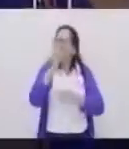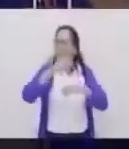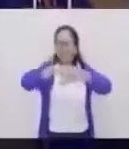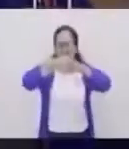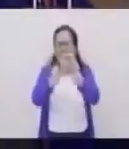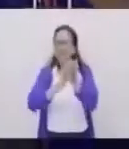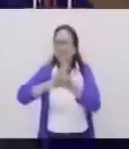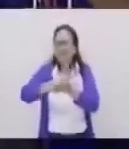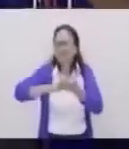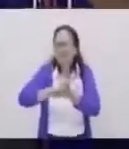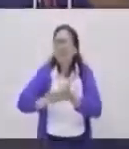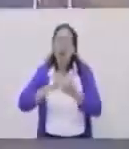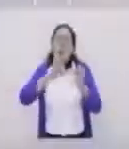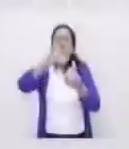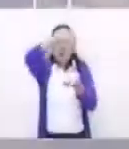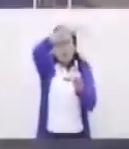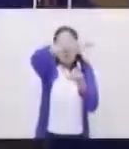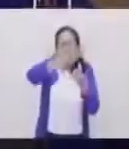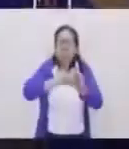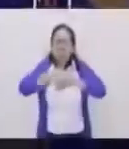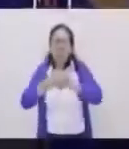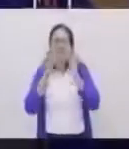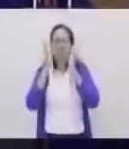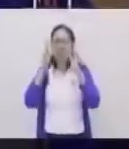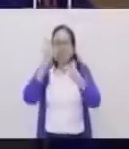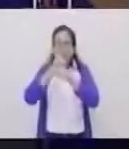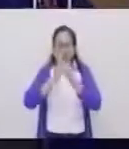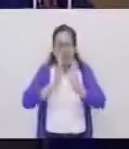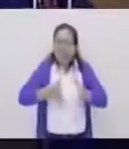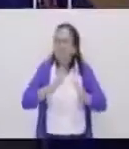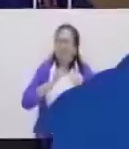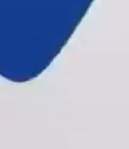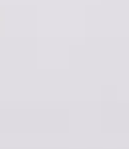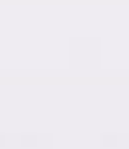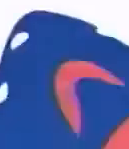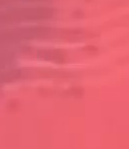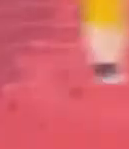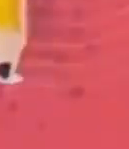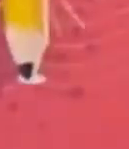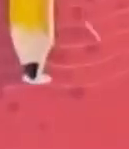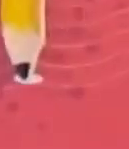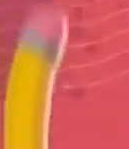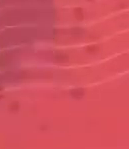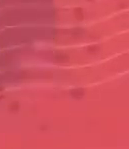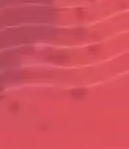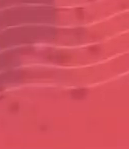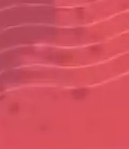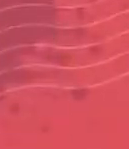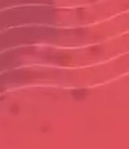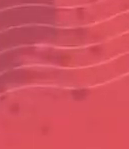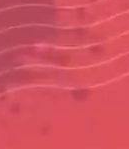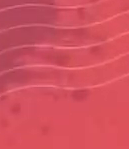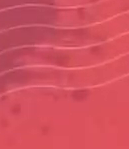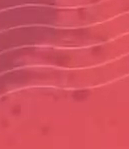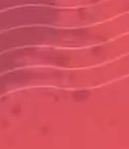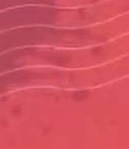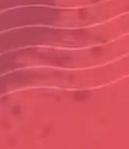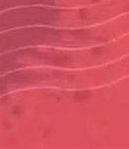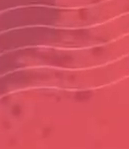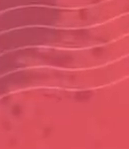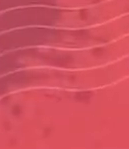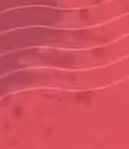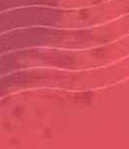lavarte siempre las manos con gel. Guatemala no se detiene. Hasta la próxima. Expresa tu talento a través